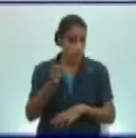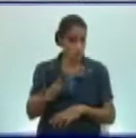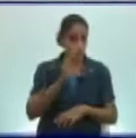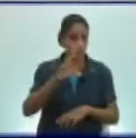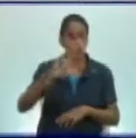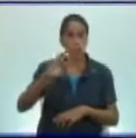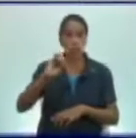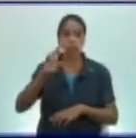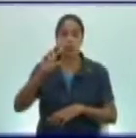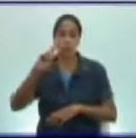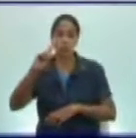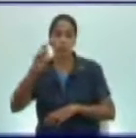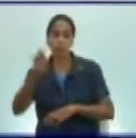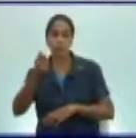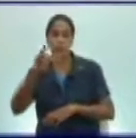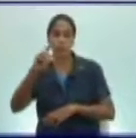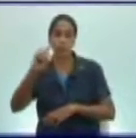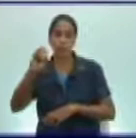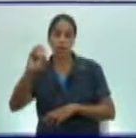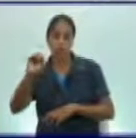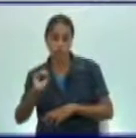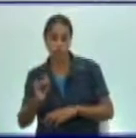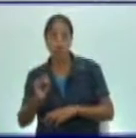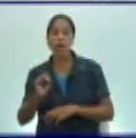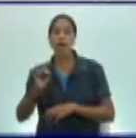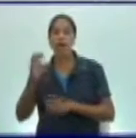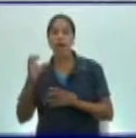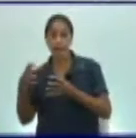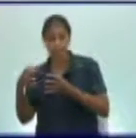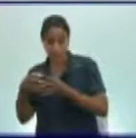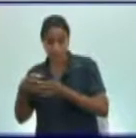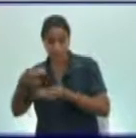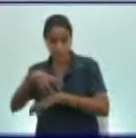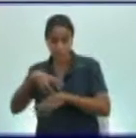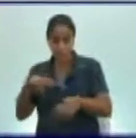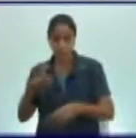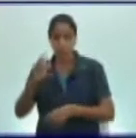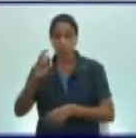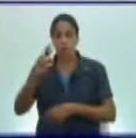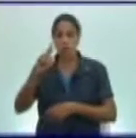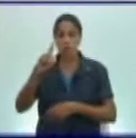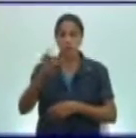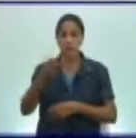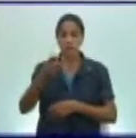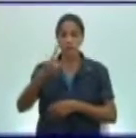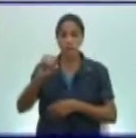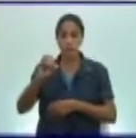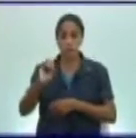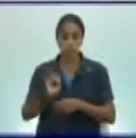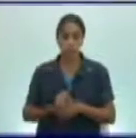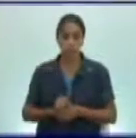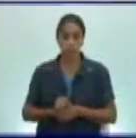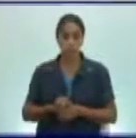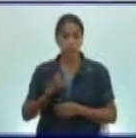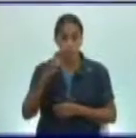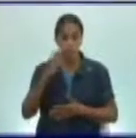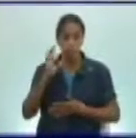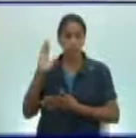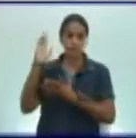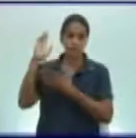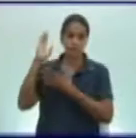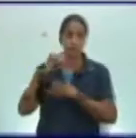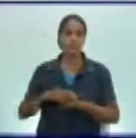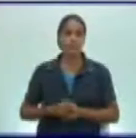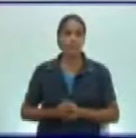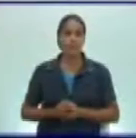y también entre los cordados. Por ejemplo, les pongo aquí un criterio que presentan